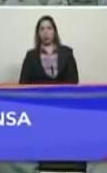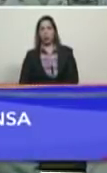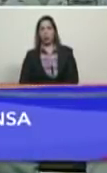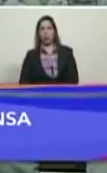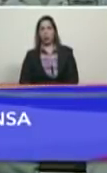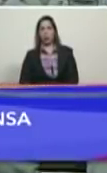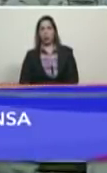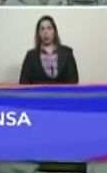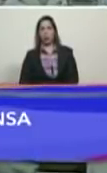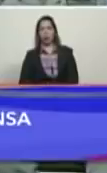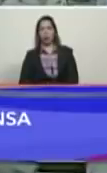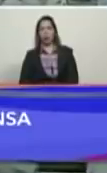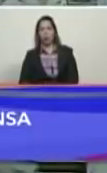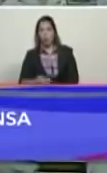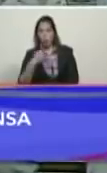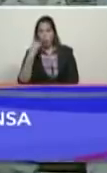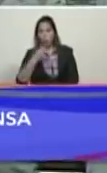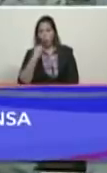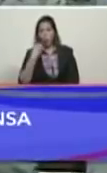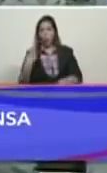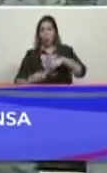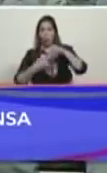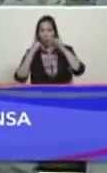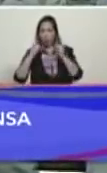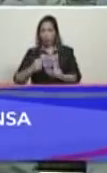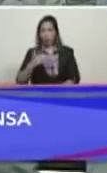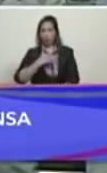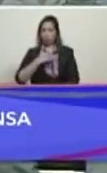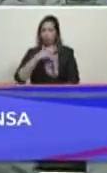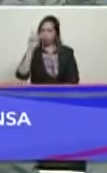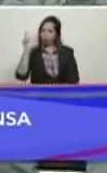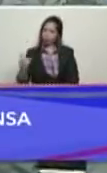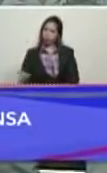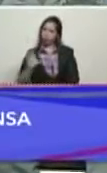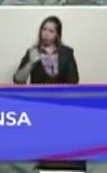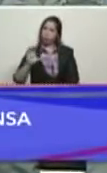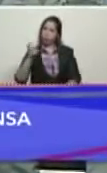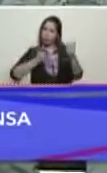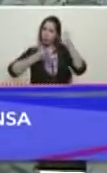muchacho revolucionario, patriota bolivariano, chavista.